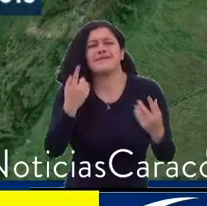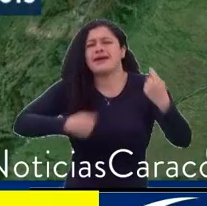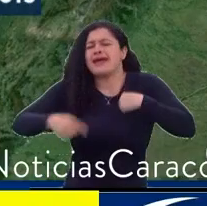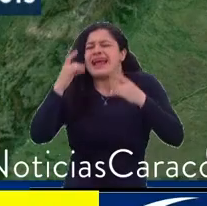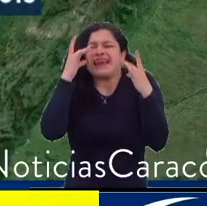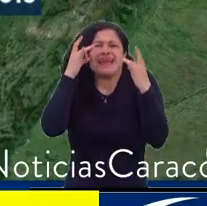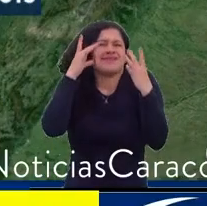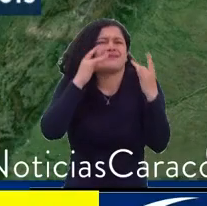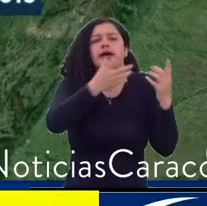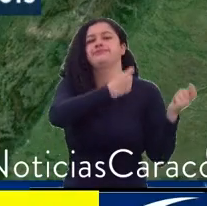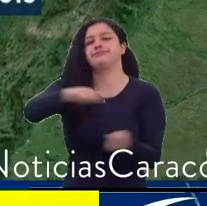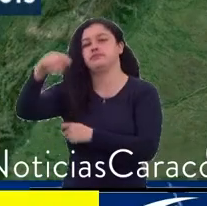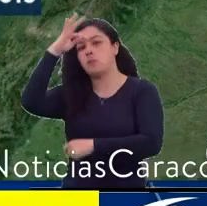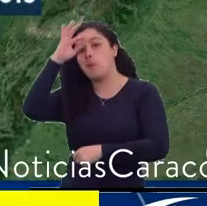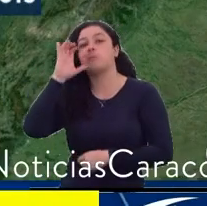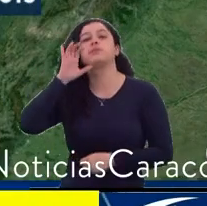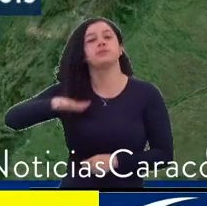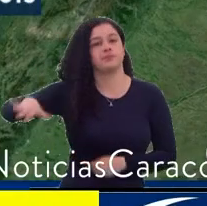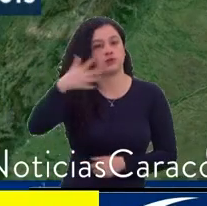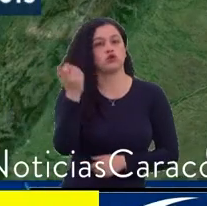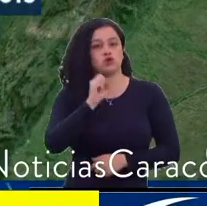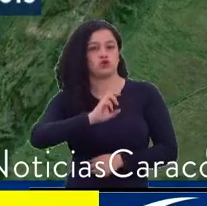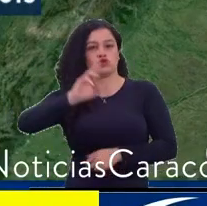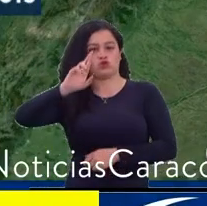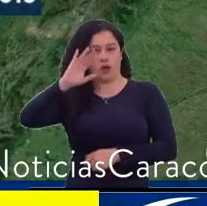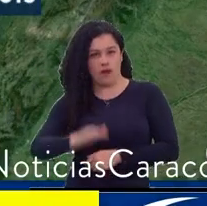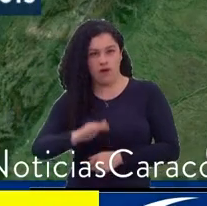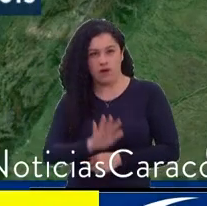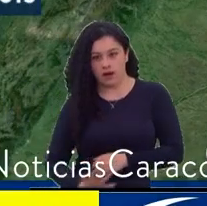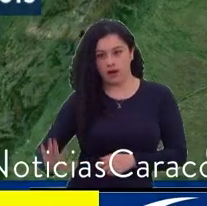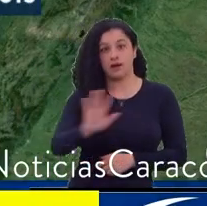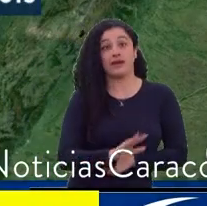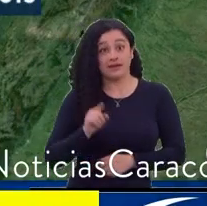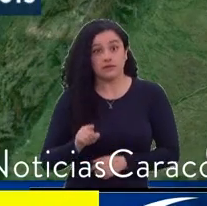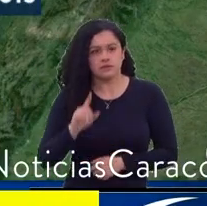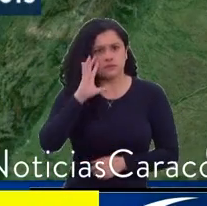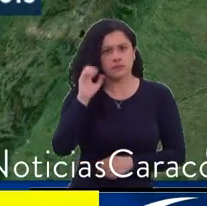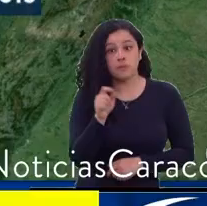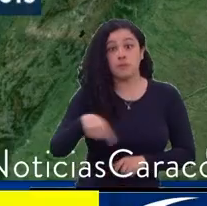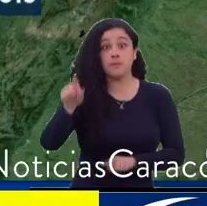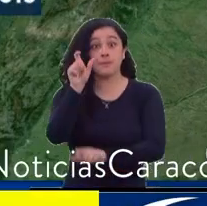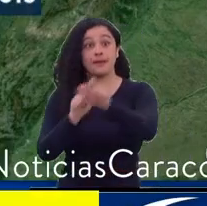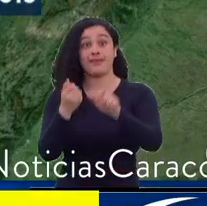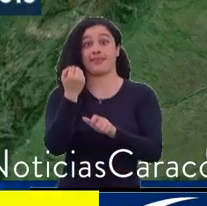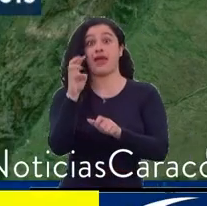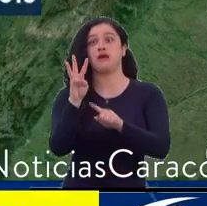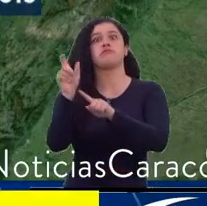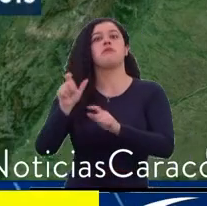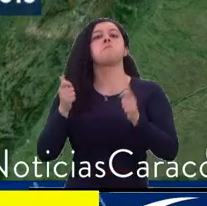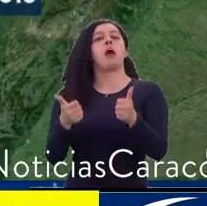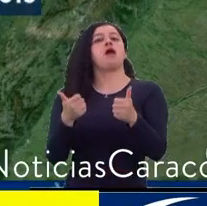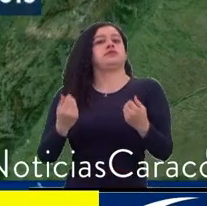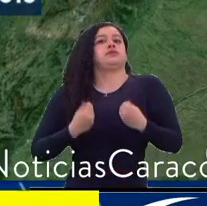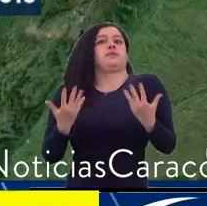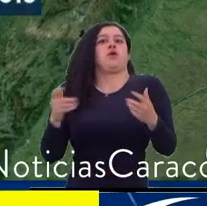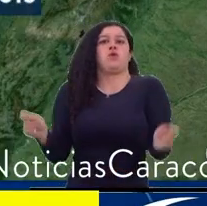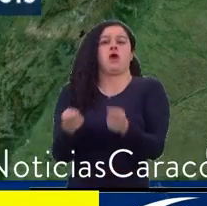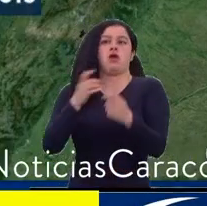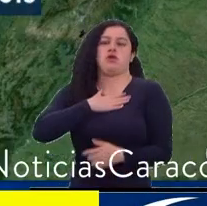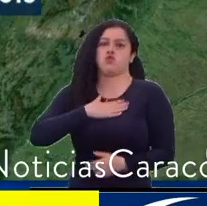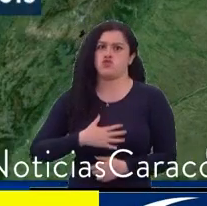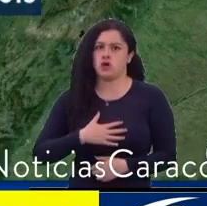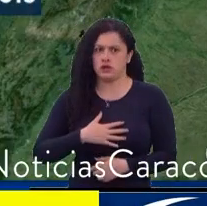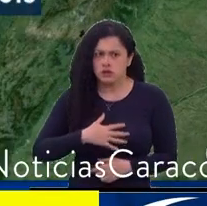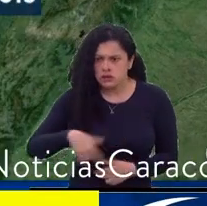departamento de Antioquia, y 13 personas que habrían resultado ilesas de este accidente. Las autoridades en este momento continúan con